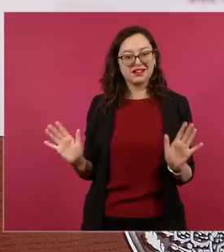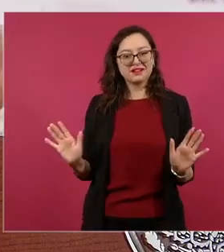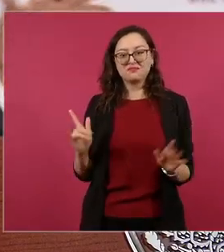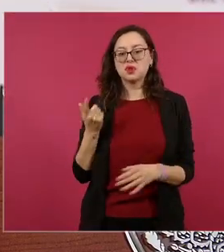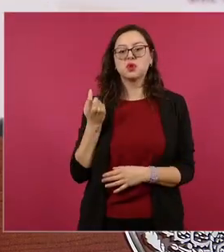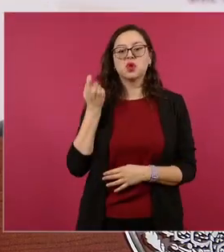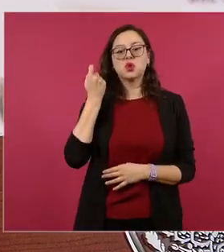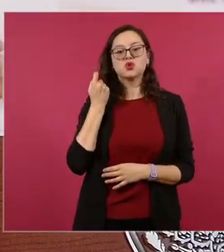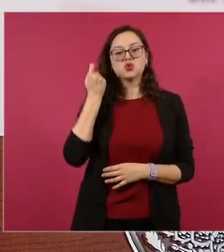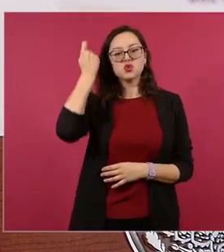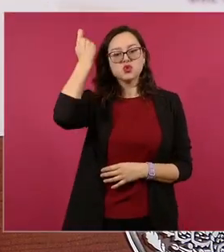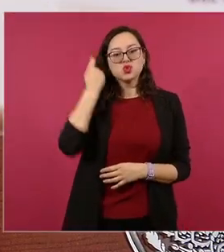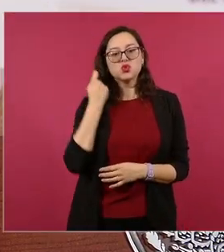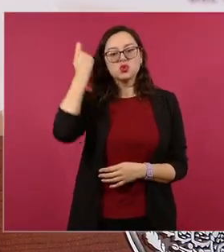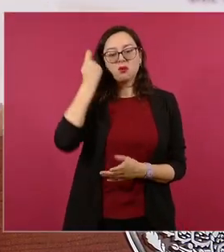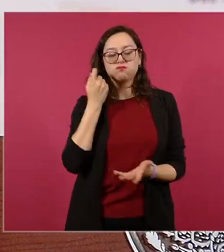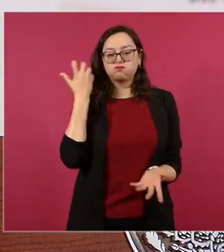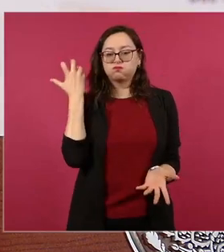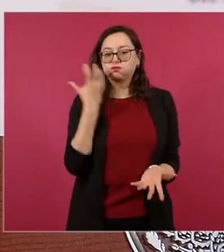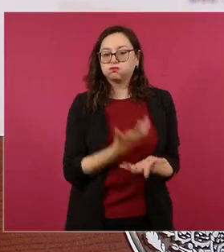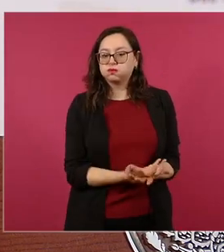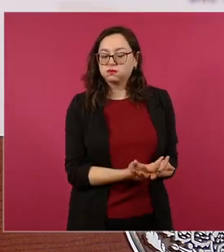y que